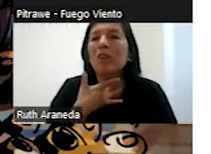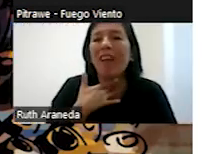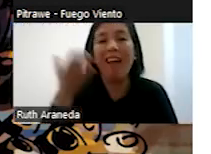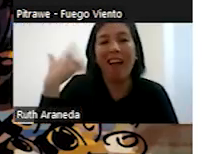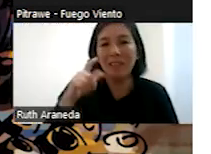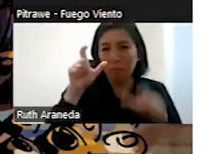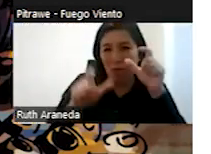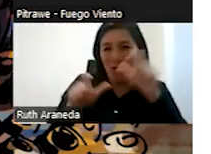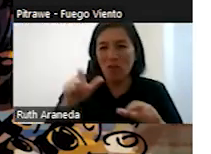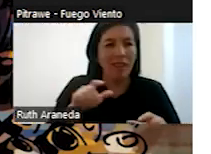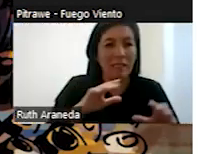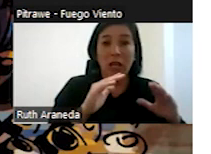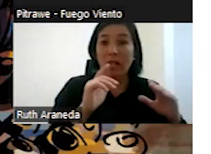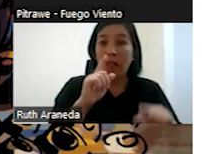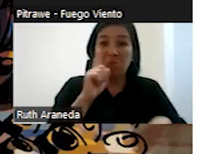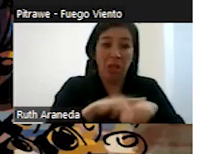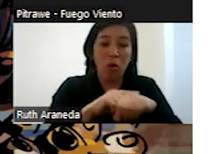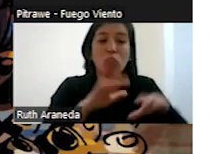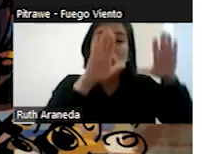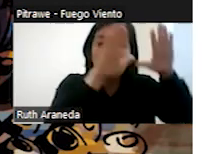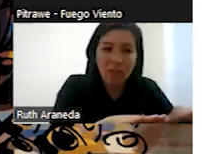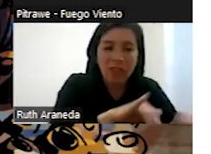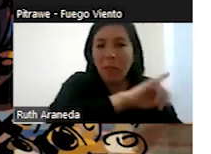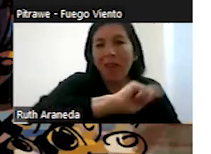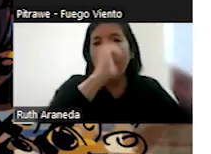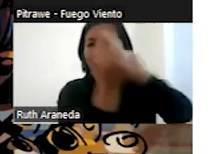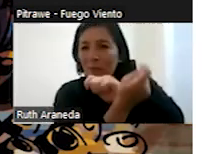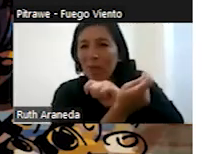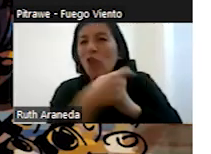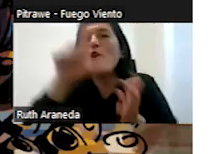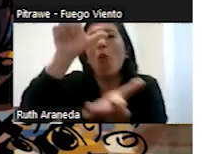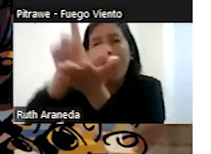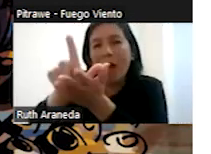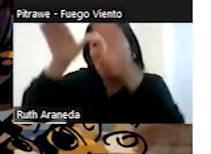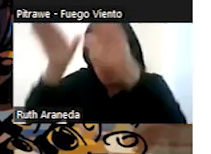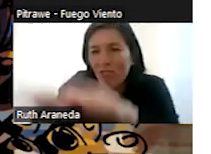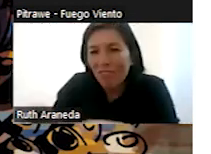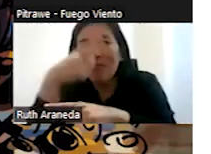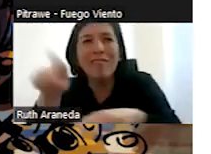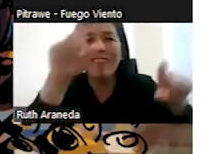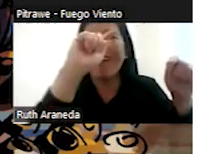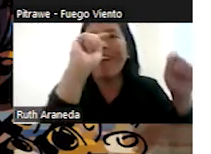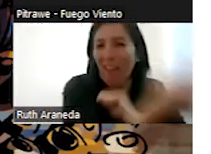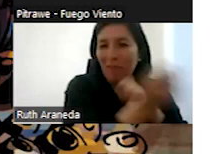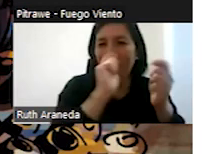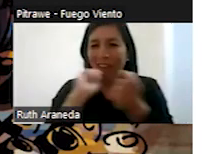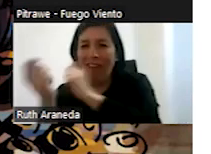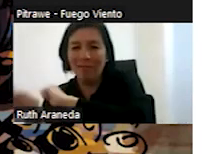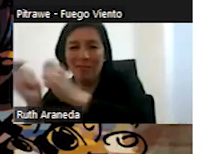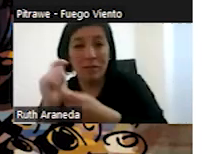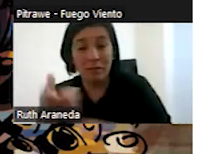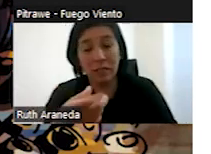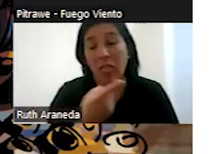tenían estas personas en la costa. Eso también es súper interesante